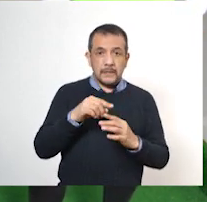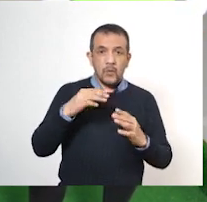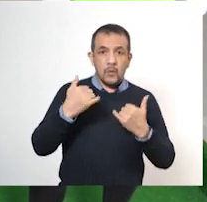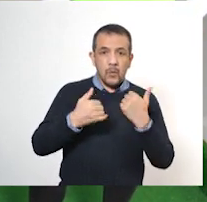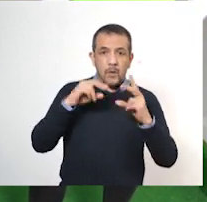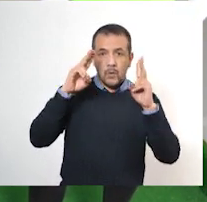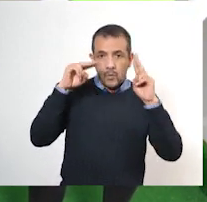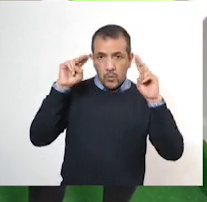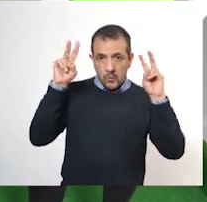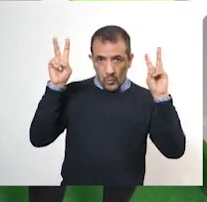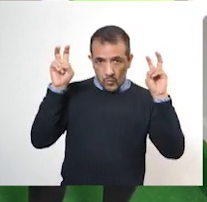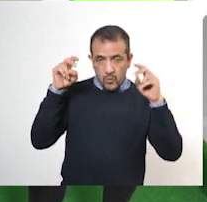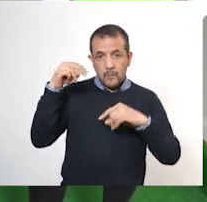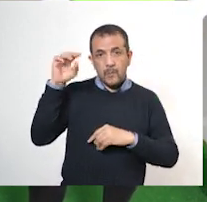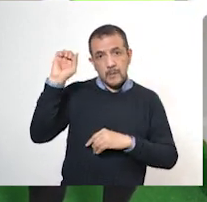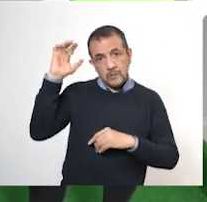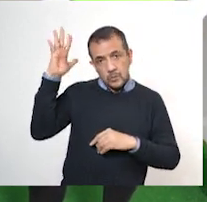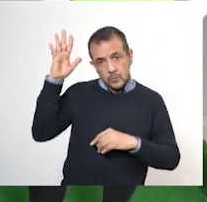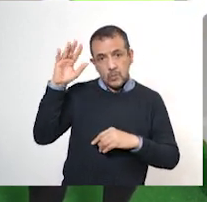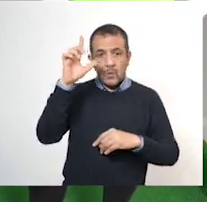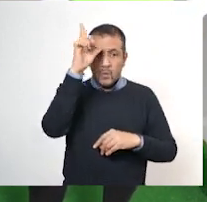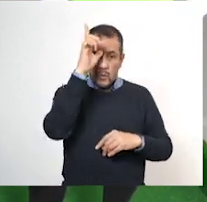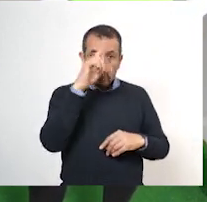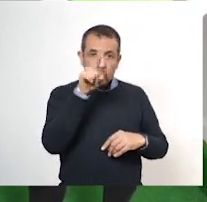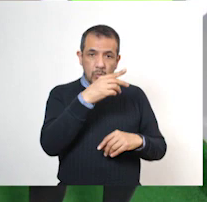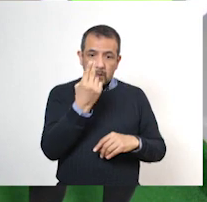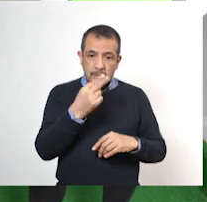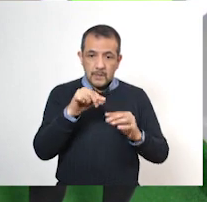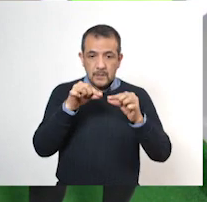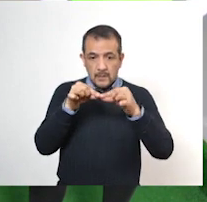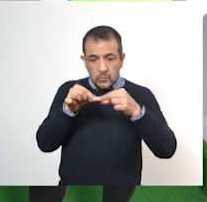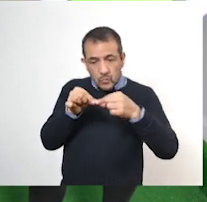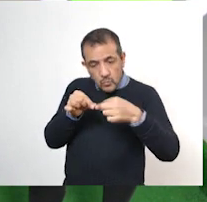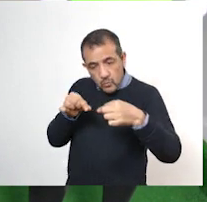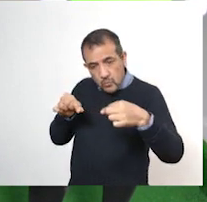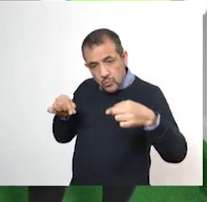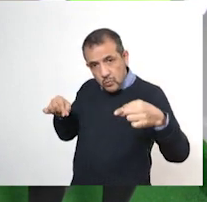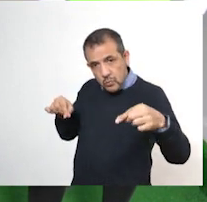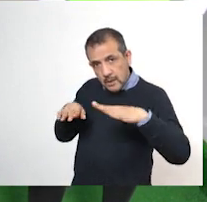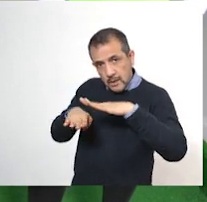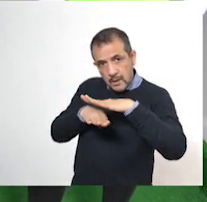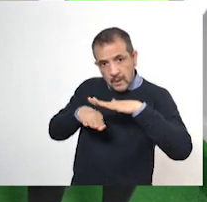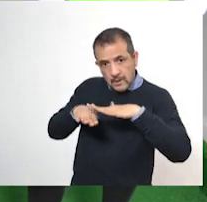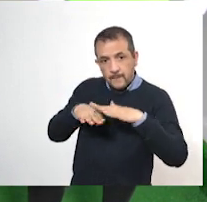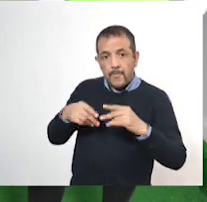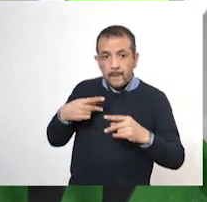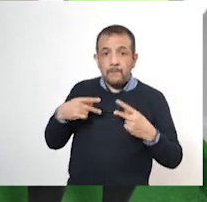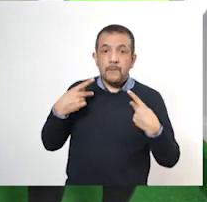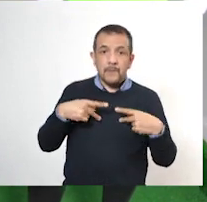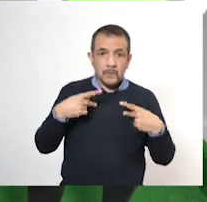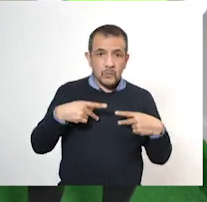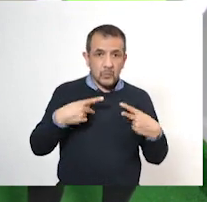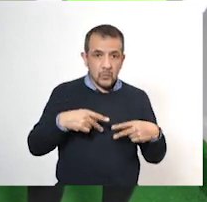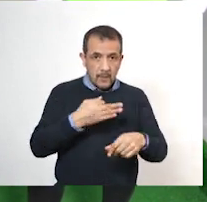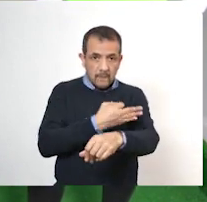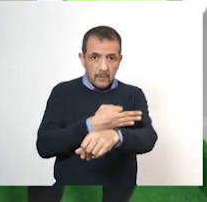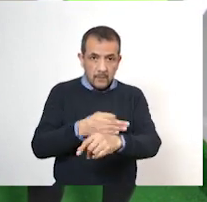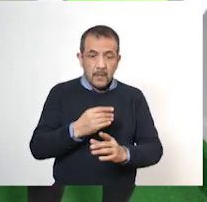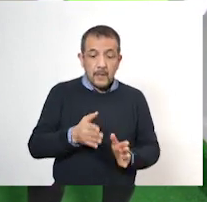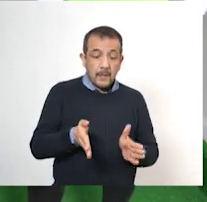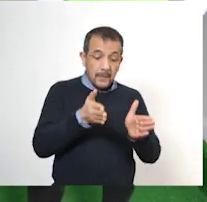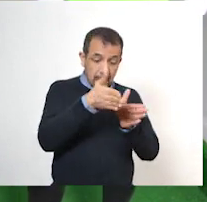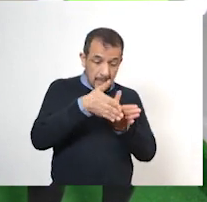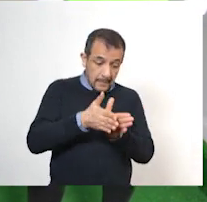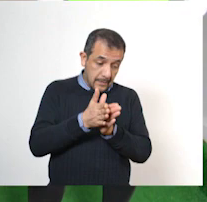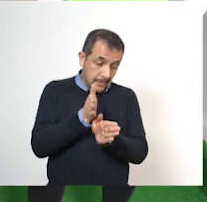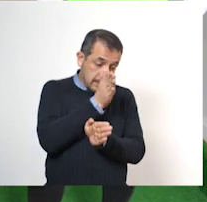Sol y Luna. Para poder llevarlo a cabo necesitas poner una marca en el piso. Una persona de tu familia se encargará de dar las indicaciones. De